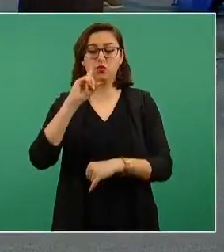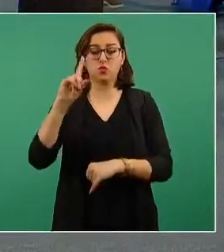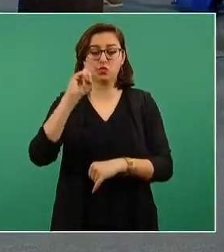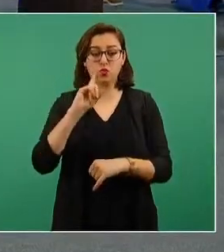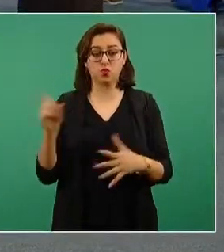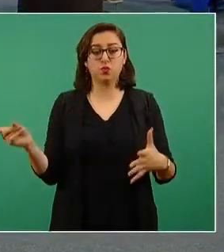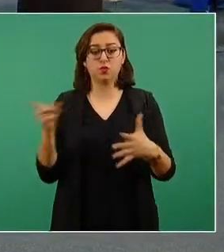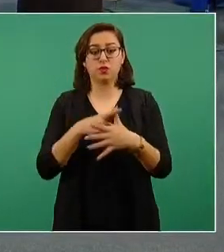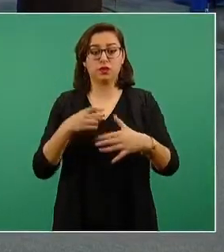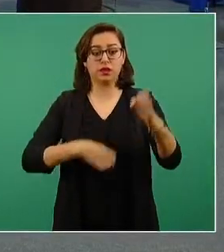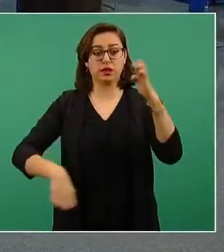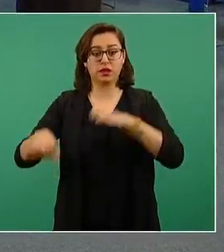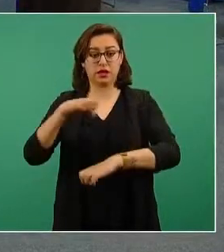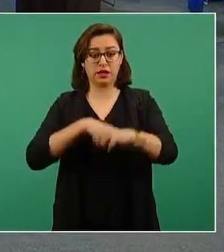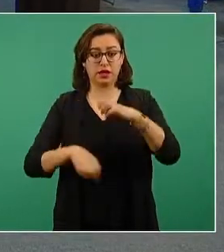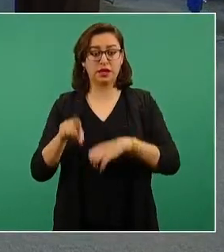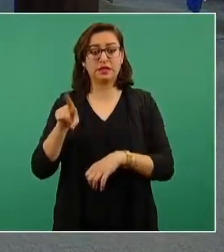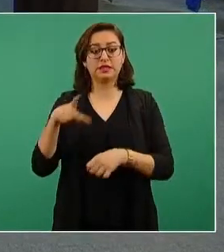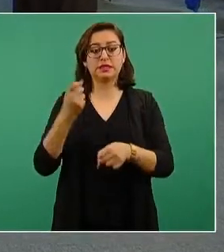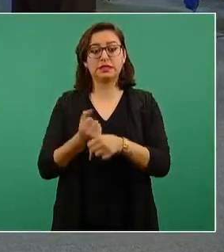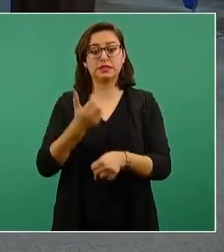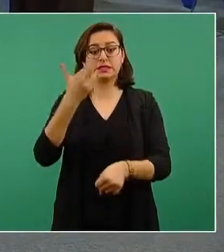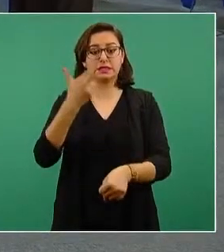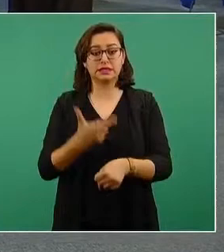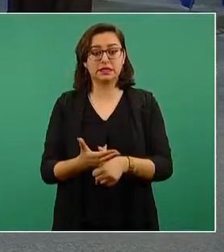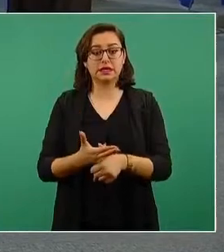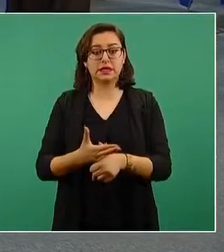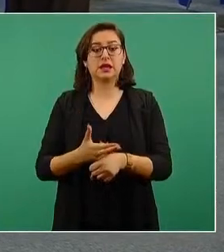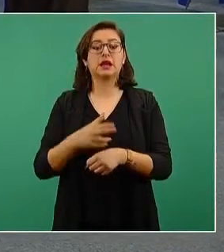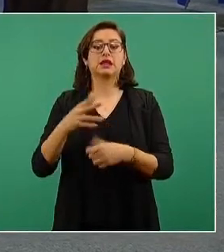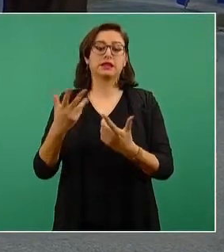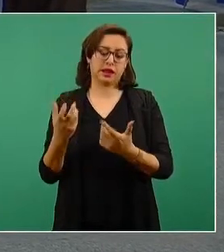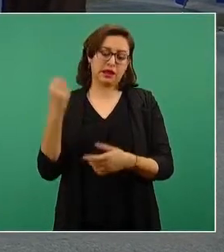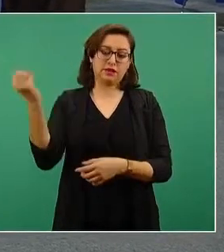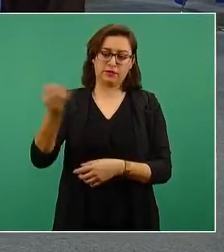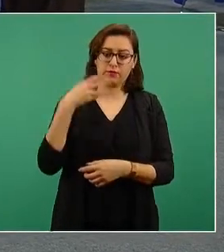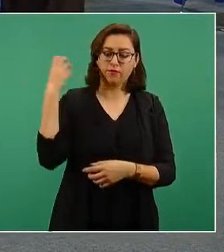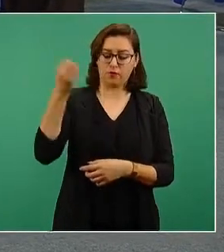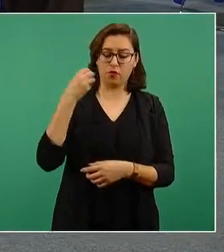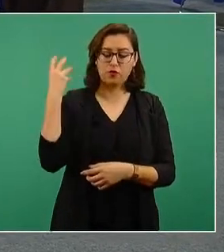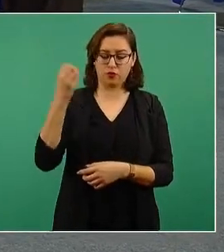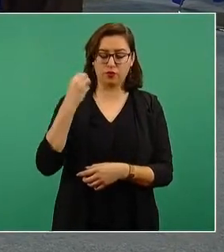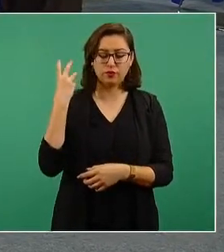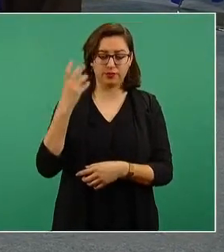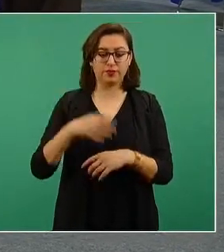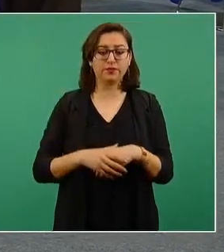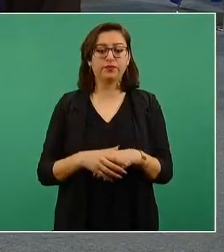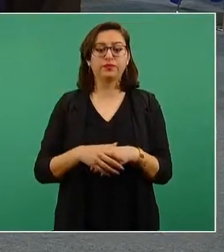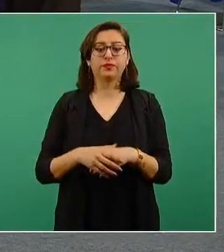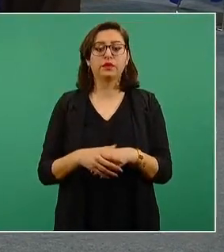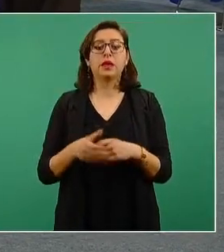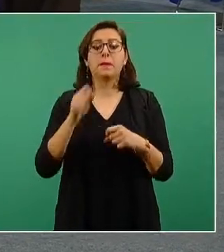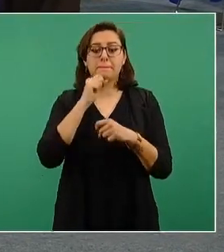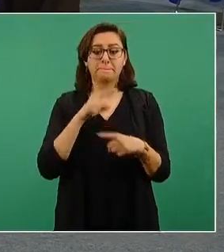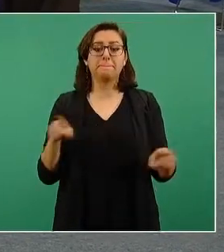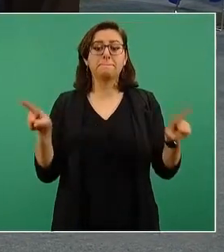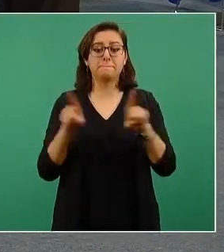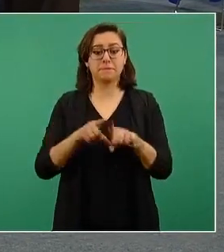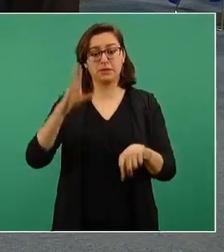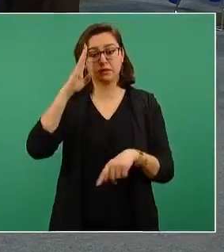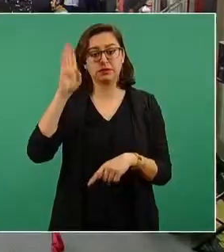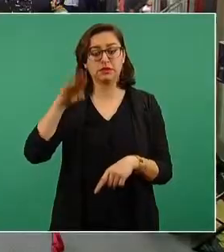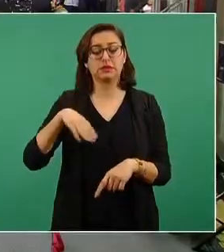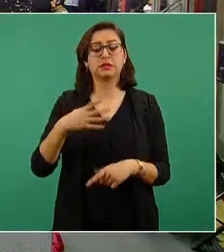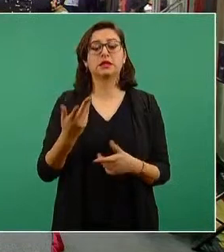de la embajadora Janet Morgan, secretaria ejecutiva del Foro Generación Igualdad México, y por supuesto también la maestra Marta Delgado